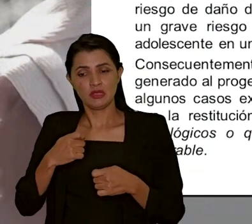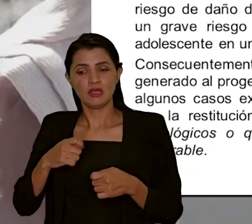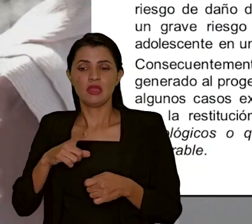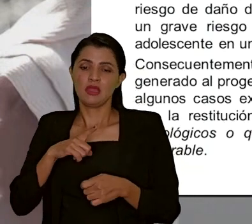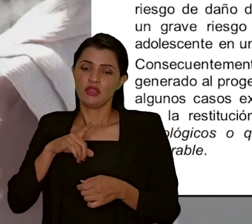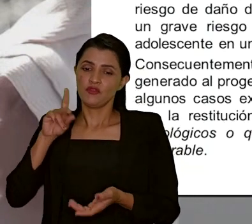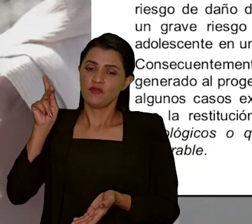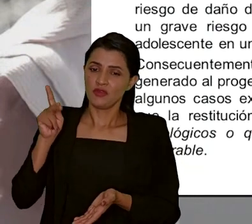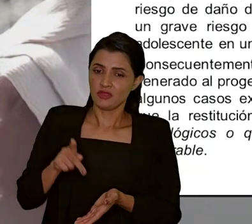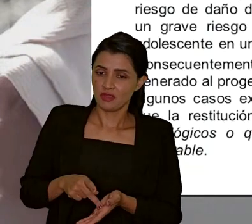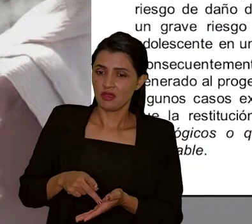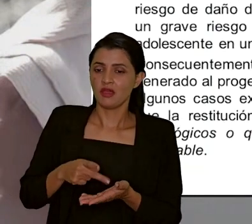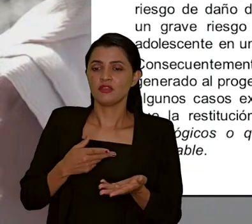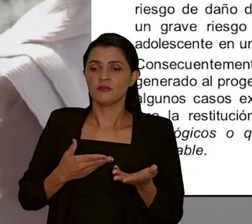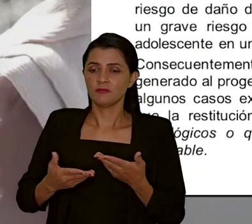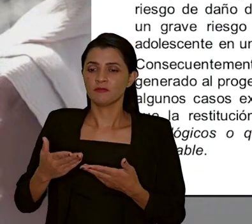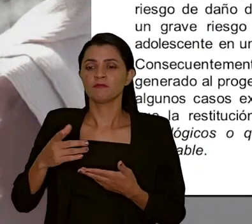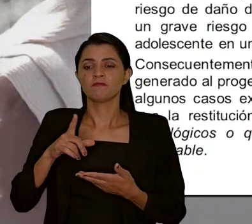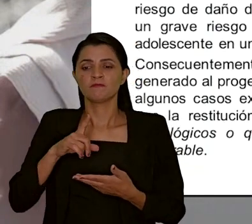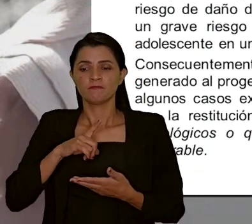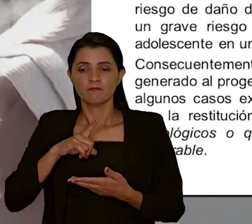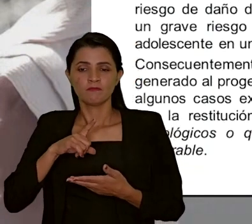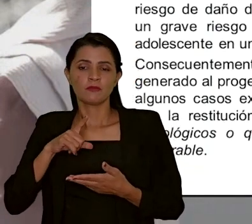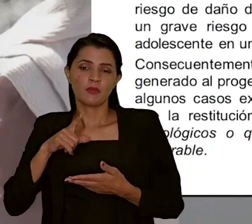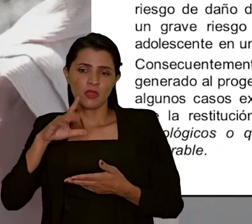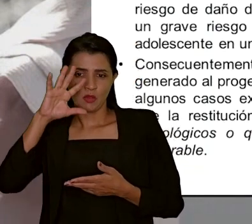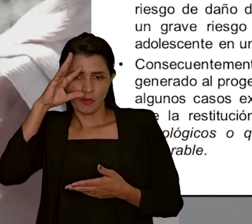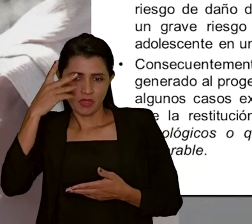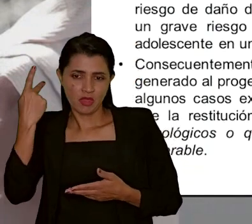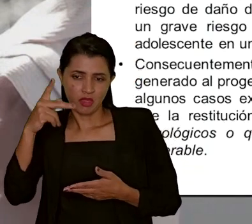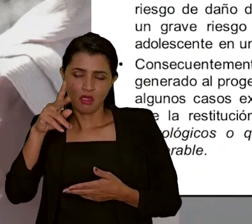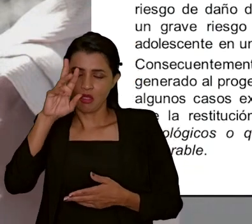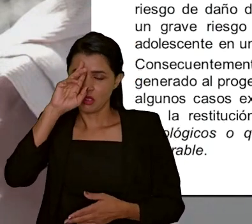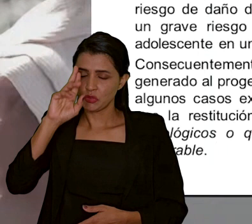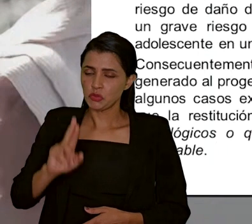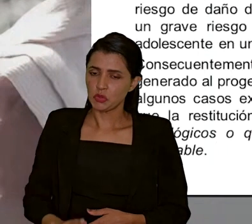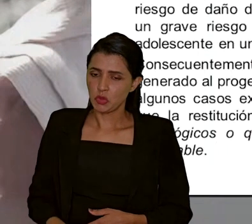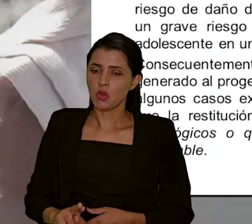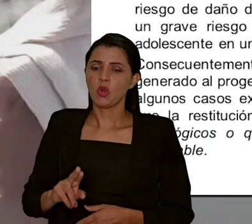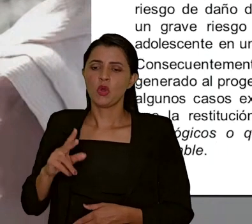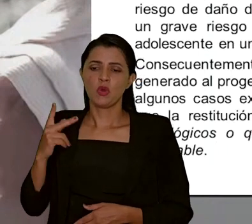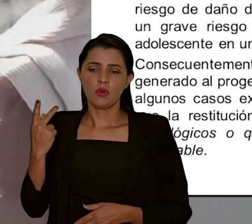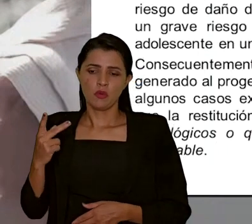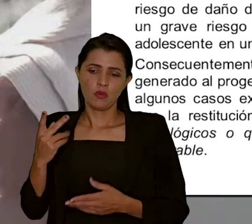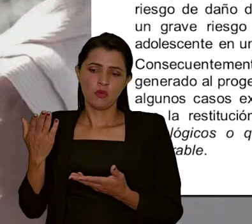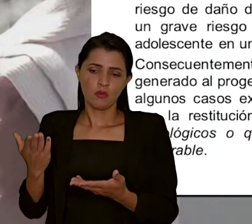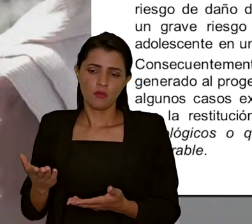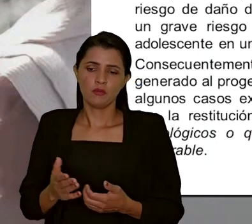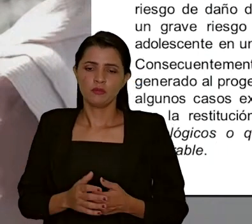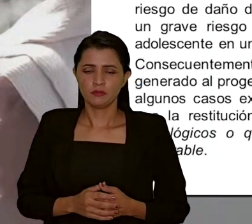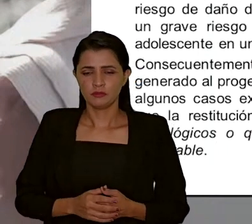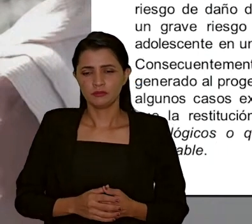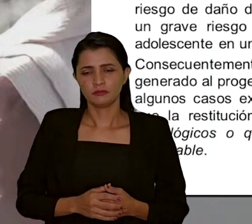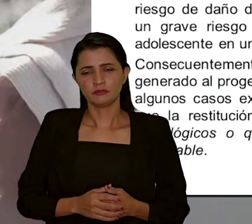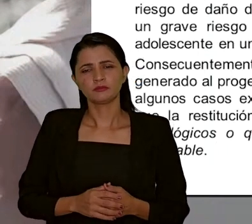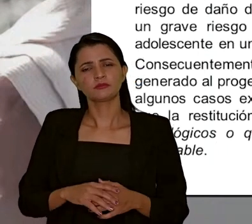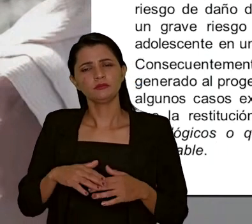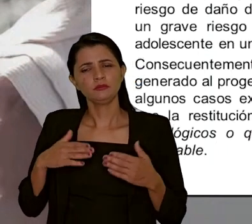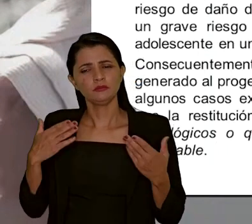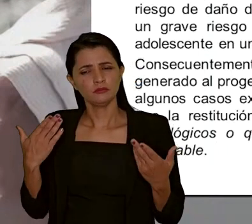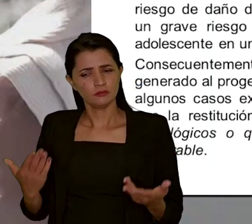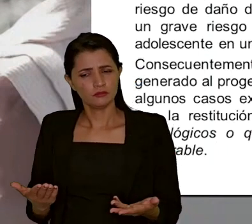establecido en el convenio de La Haya en su artículo 11. Tratamiento de la excepción de grave riesgo. Esto es